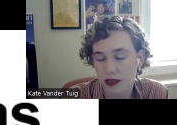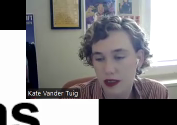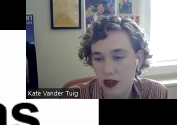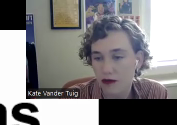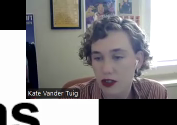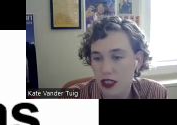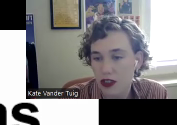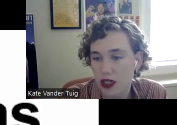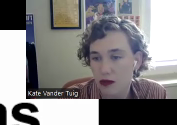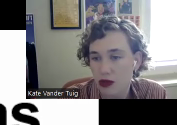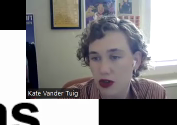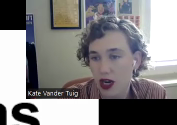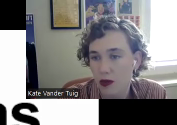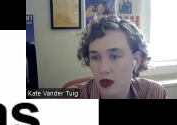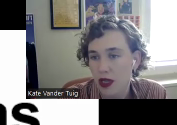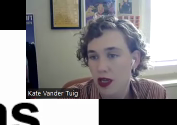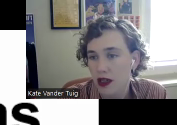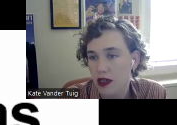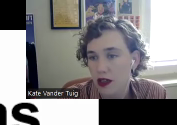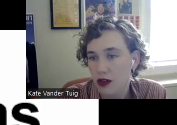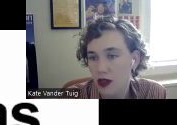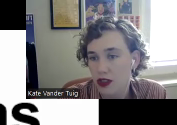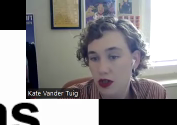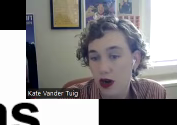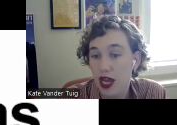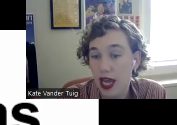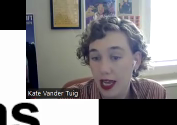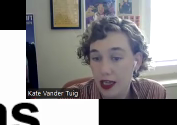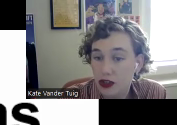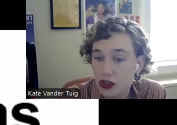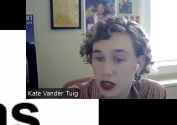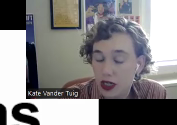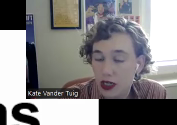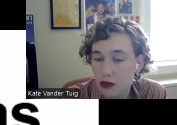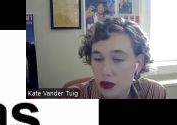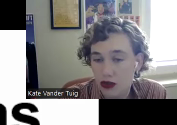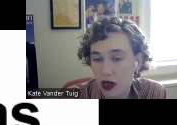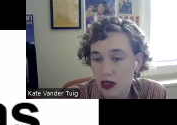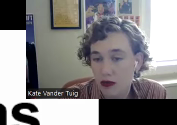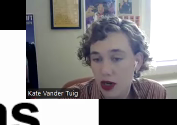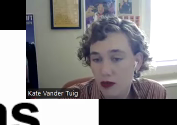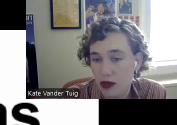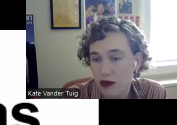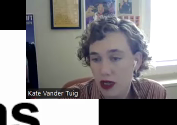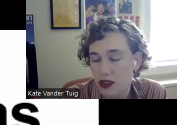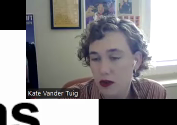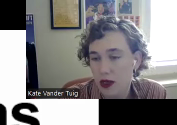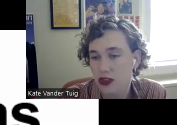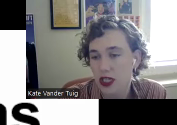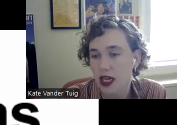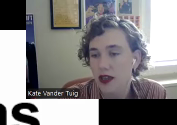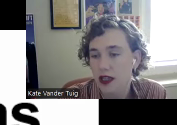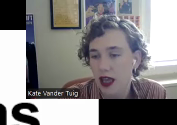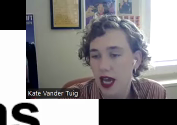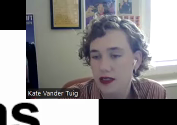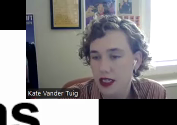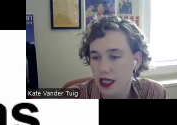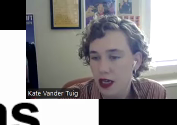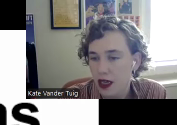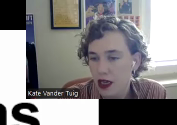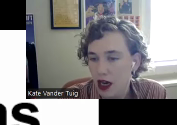o tiene que ser un proveedor especializado en VIH o de salud sexual. Podría ser un proveedor